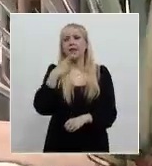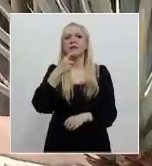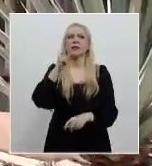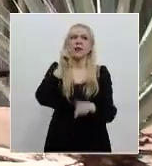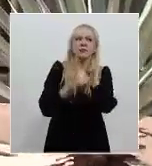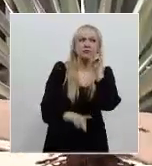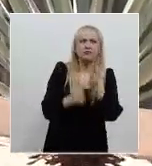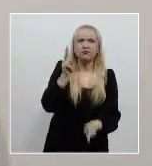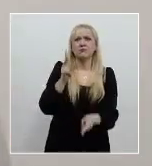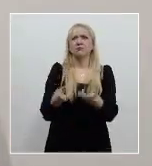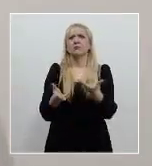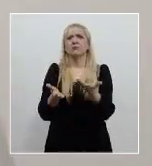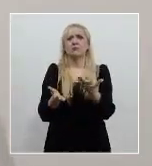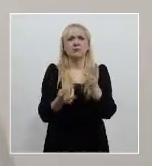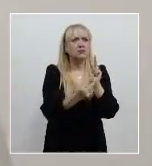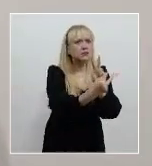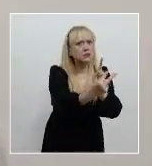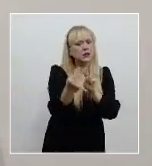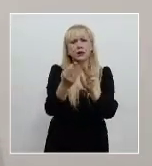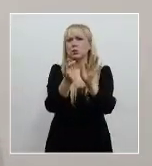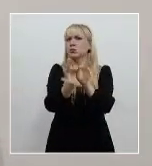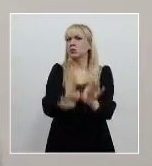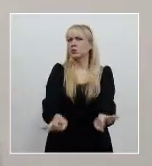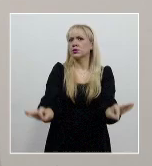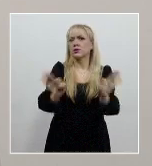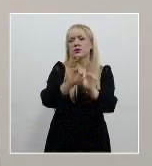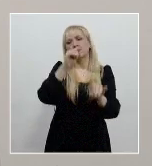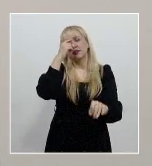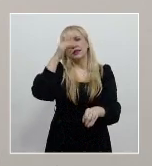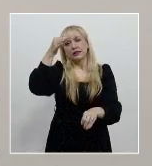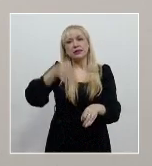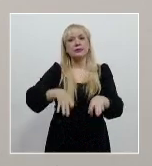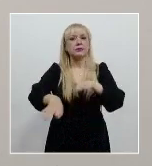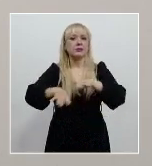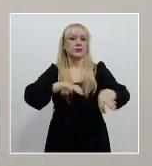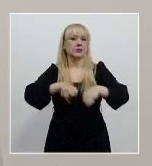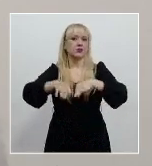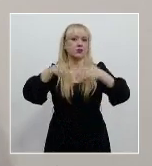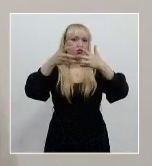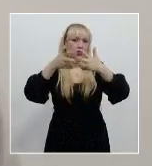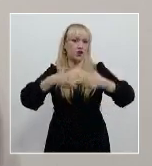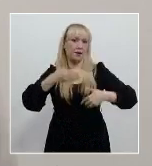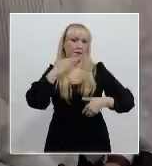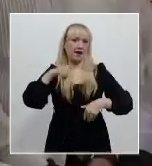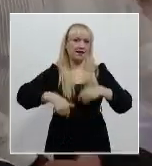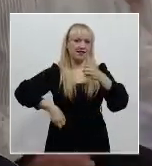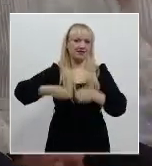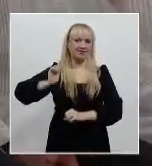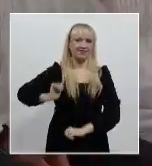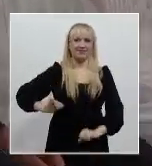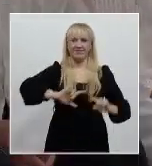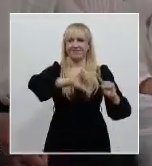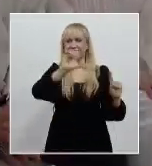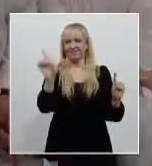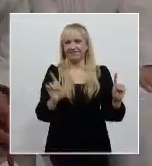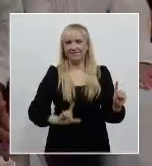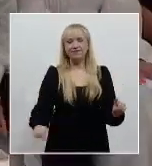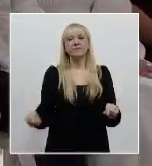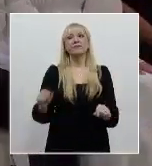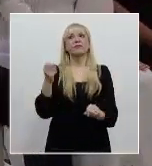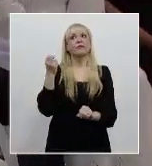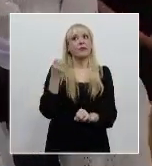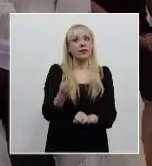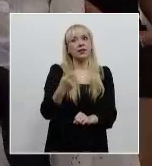la cercanía son elementos indispensables para el correcto funcionamiento del Poder Judicial Federal. Indicó que ello